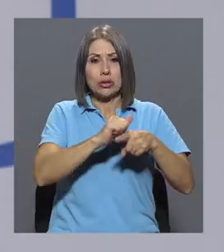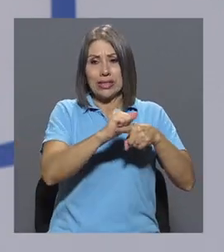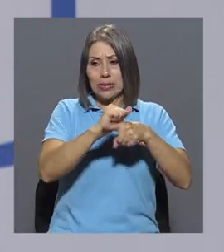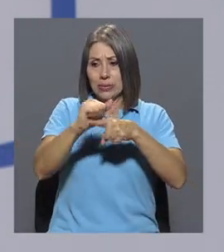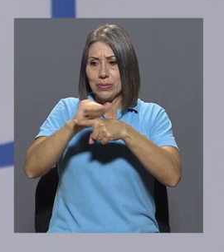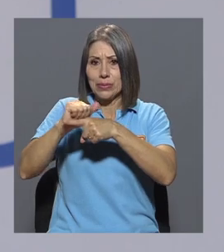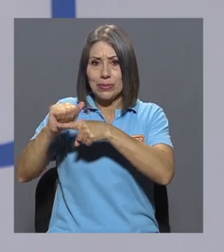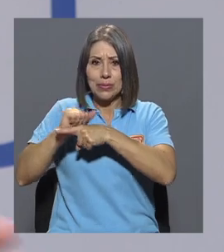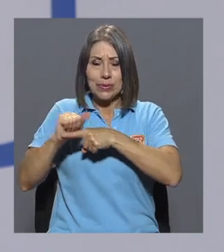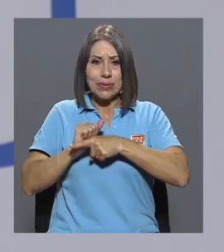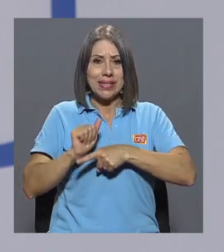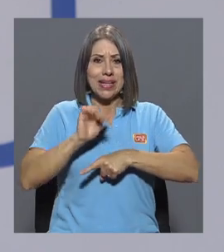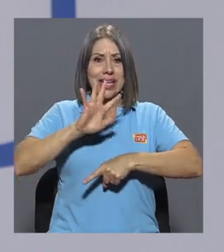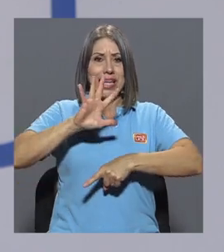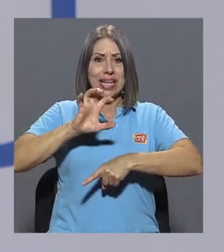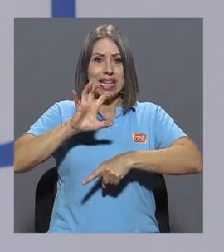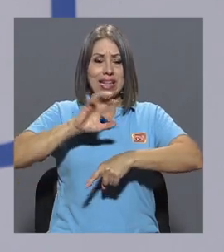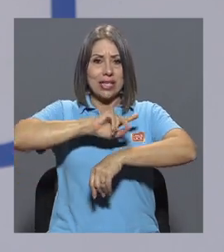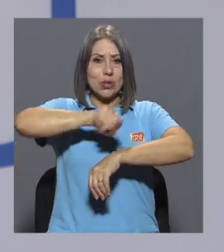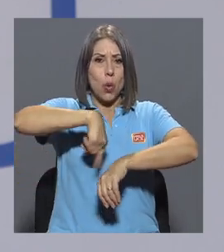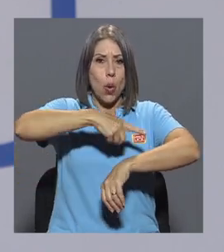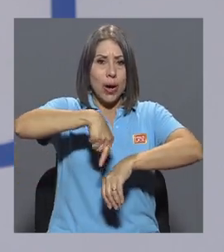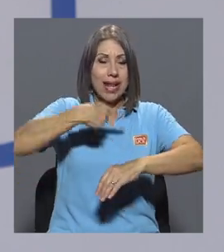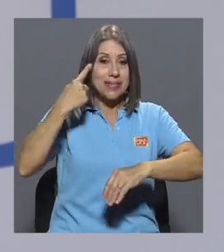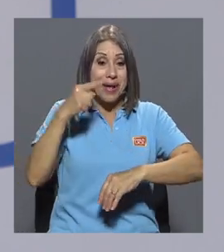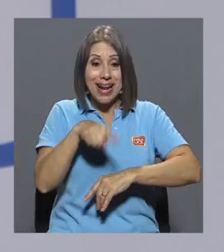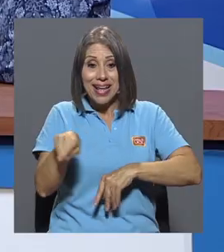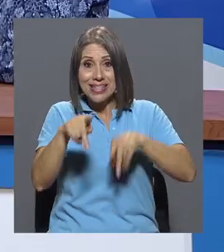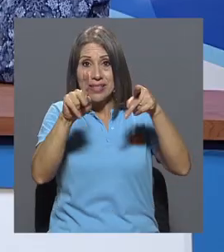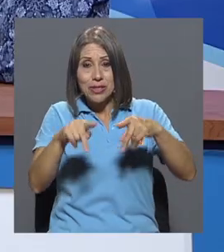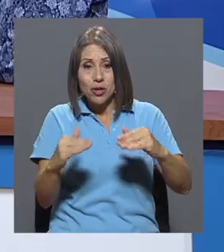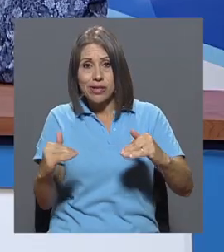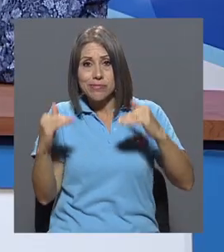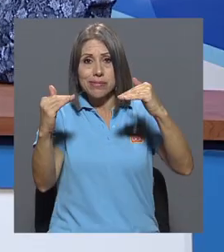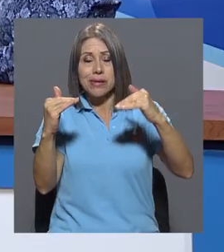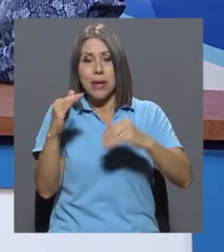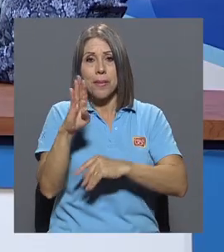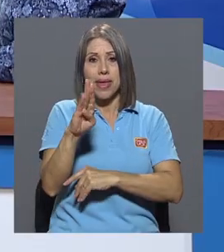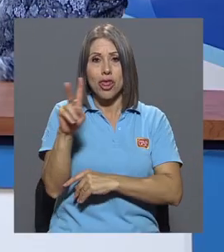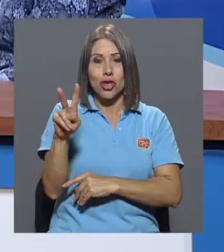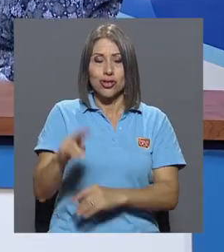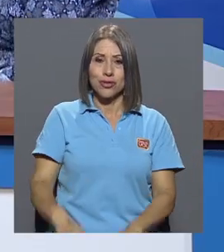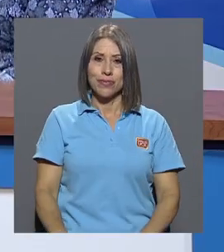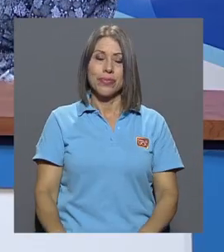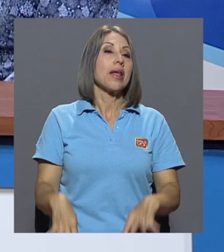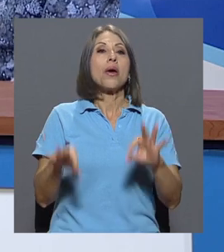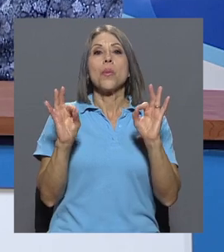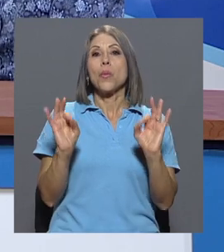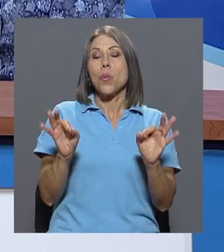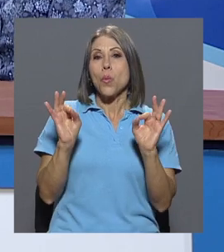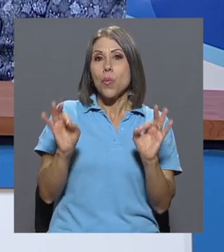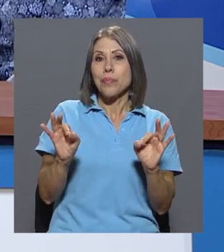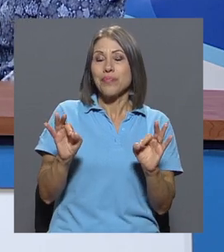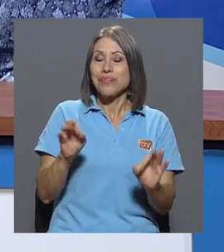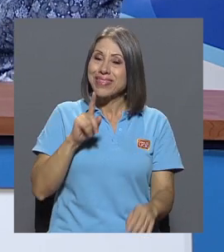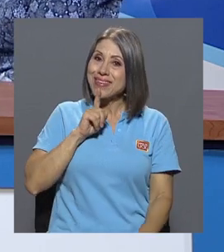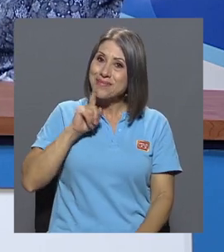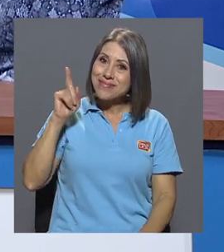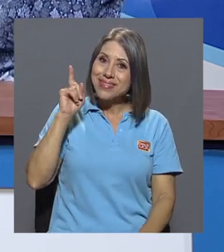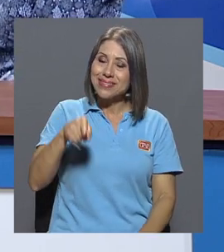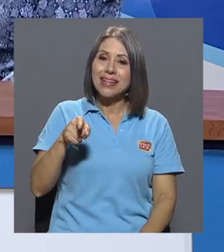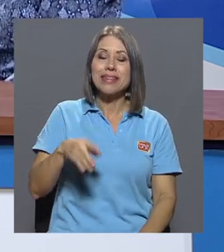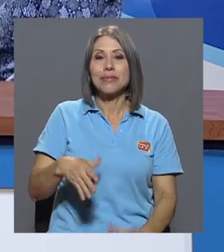horas para llevarlas a un b2 muy bien don alguien pues en verdad desde la